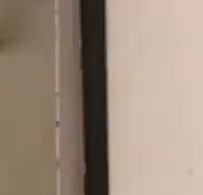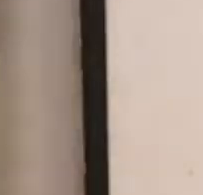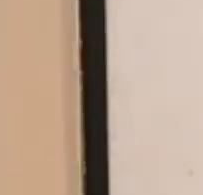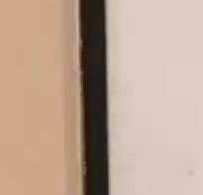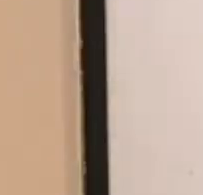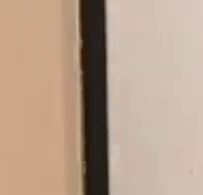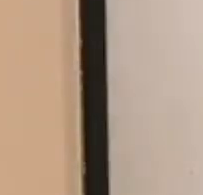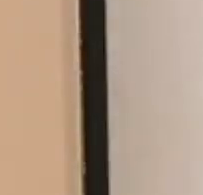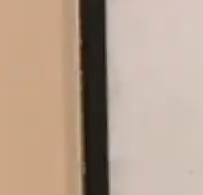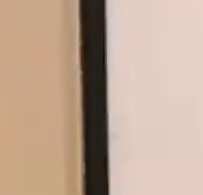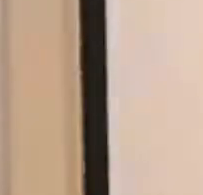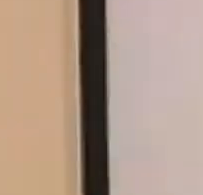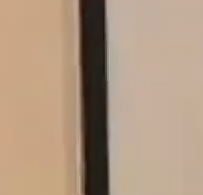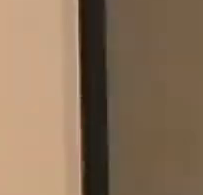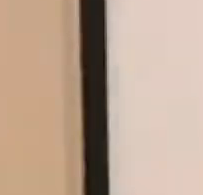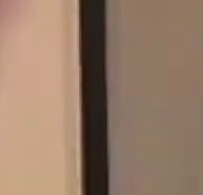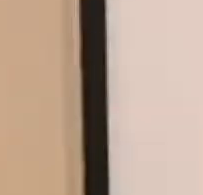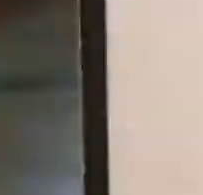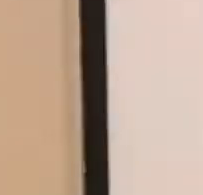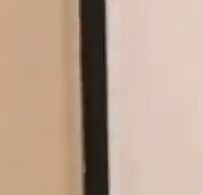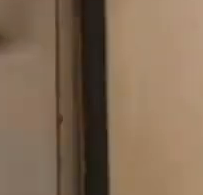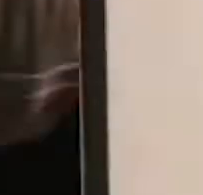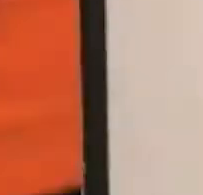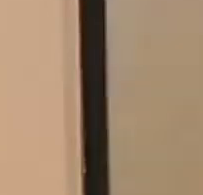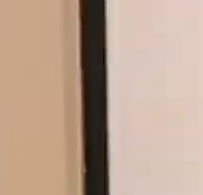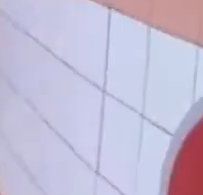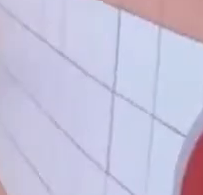¿Cuántas cosas ha tocado hoy?